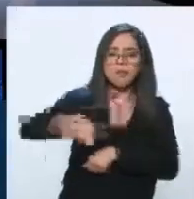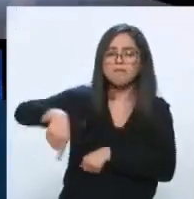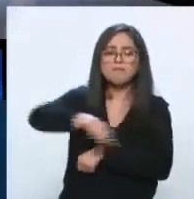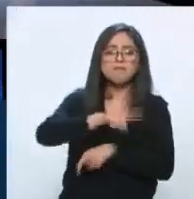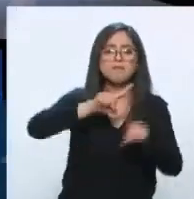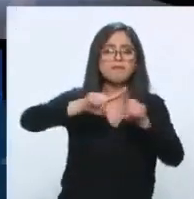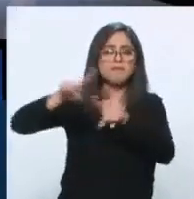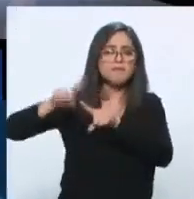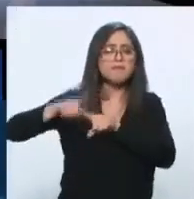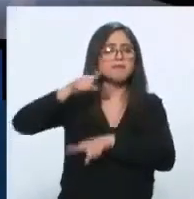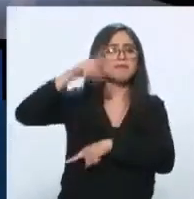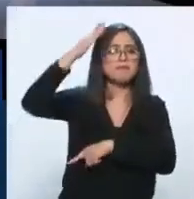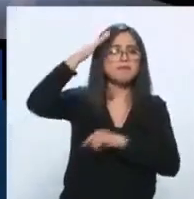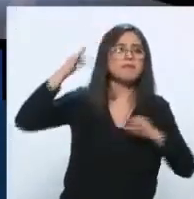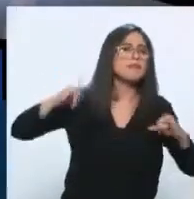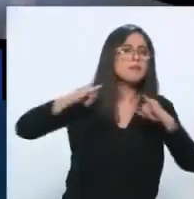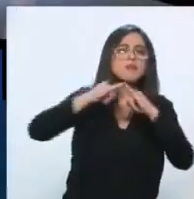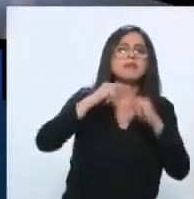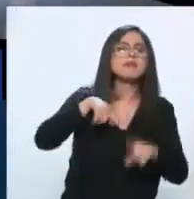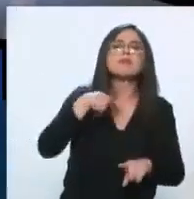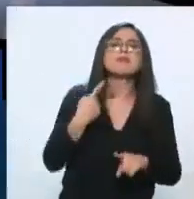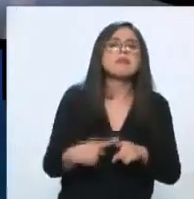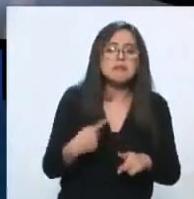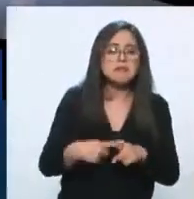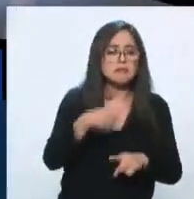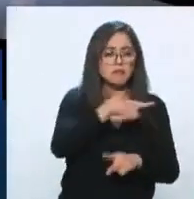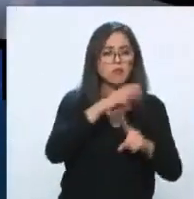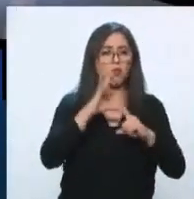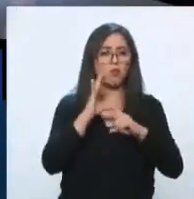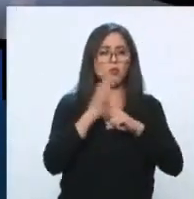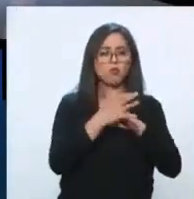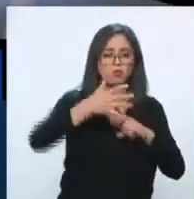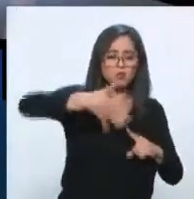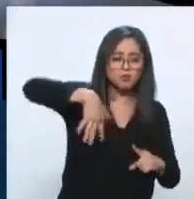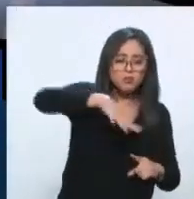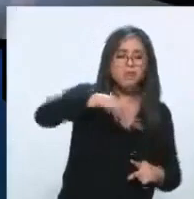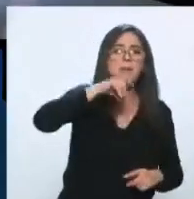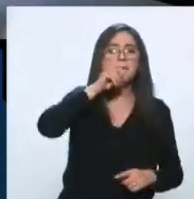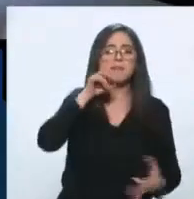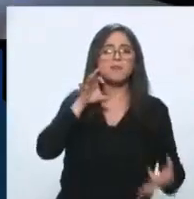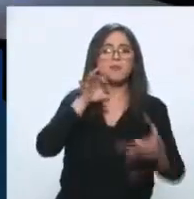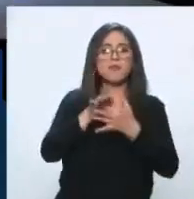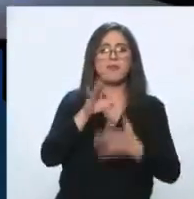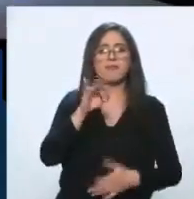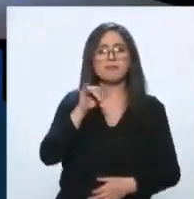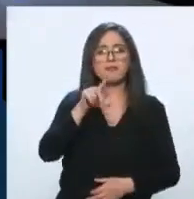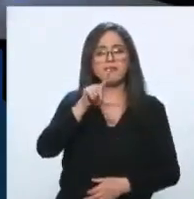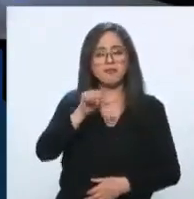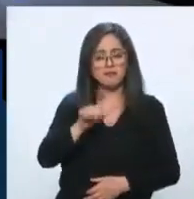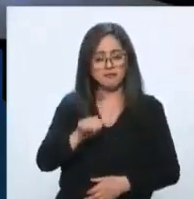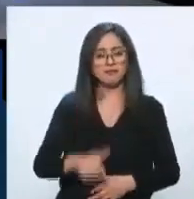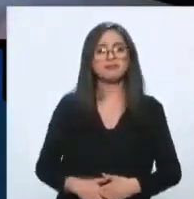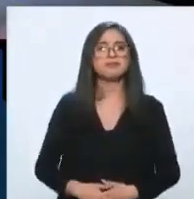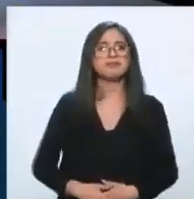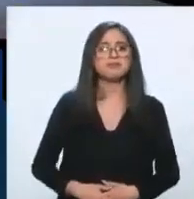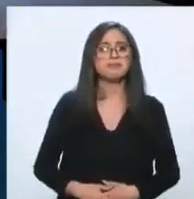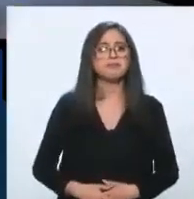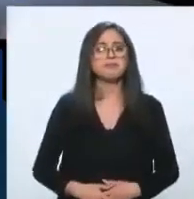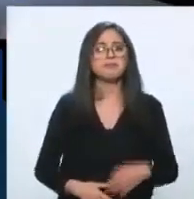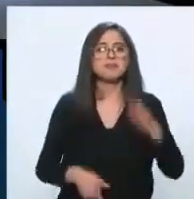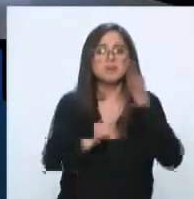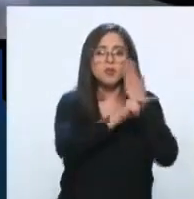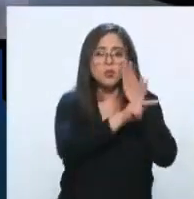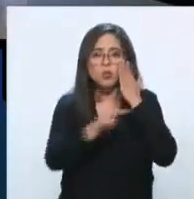las diferentes instituciones, entre ellas principalmente las comisiones de búsqueda y las fiscalías. En donde todas pues tendrían que hacer como los